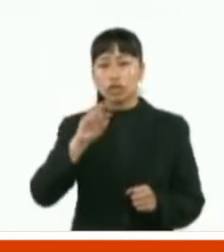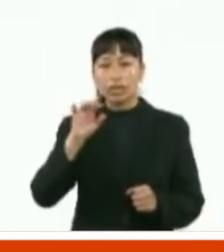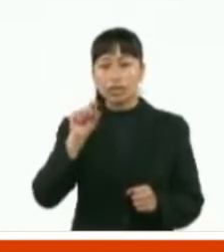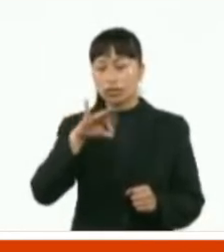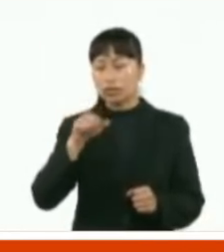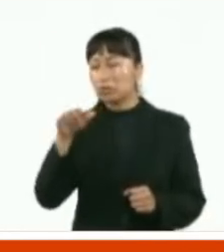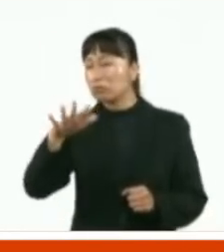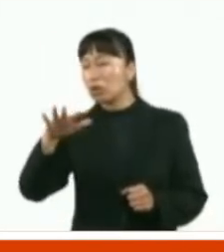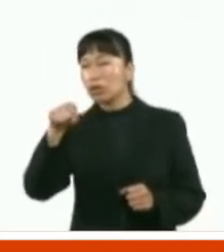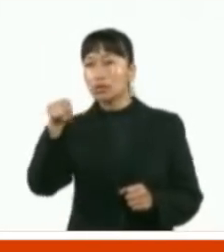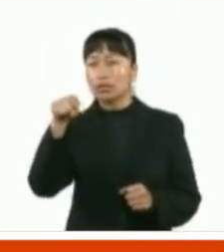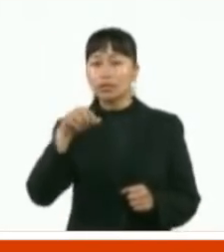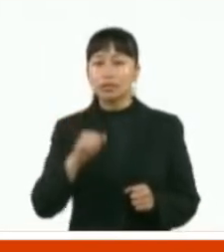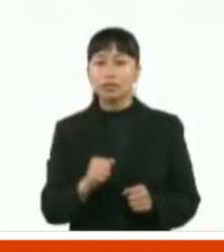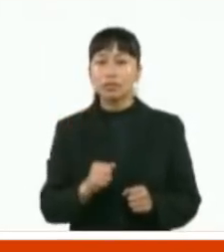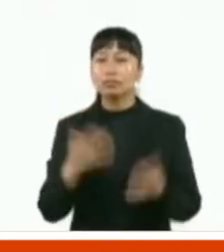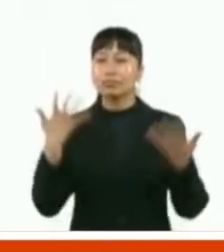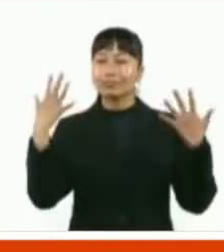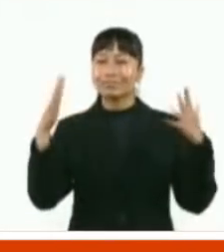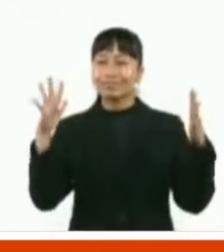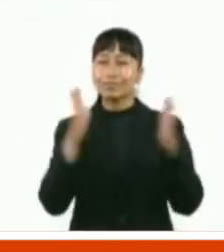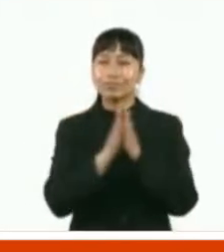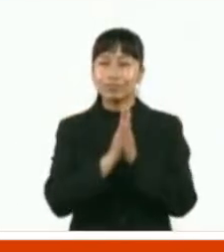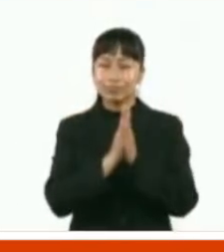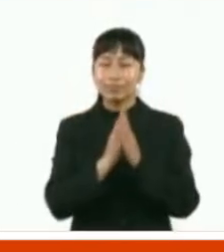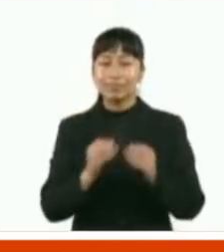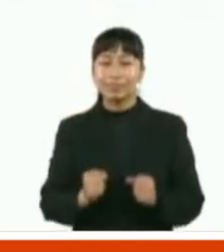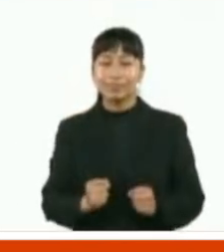por aquí anda y a quien pido un aplauso.